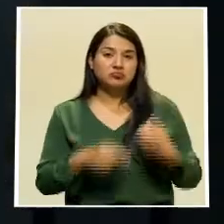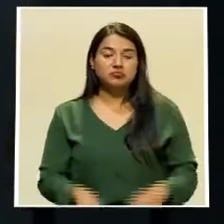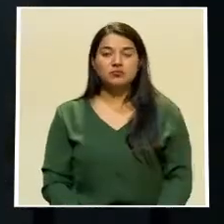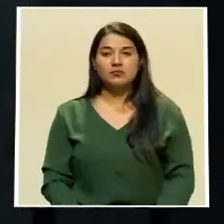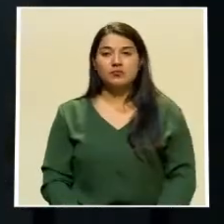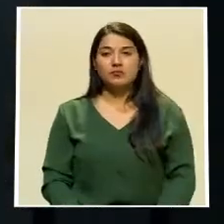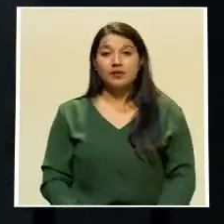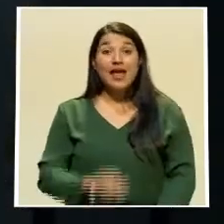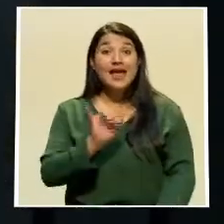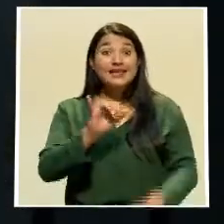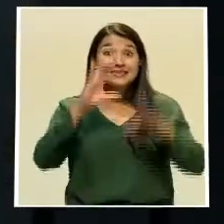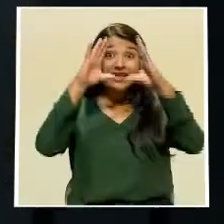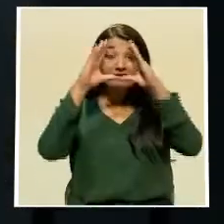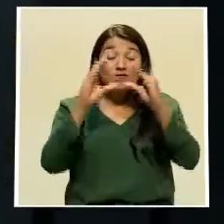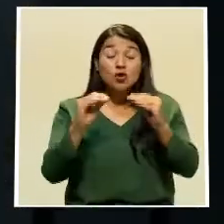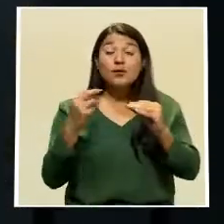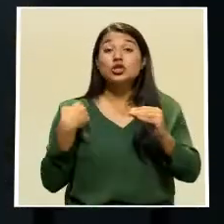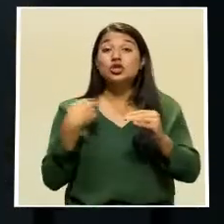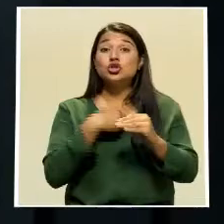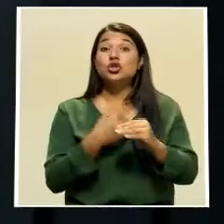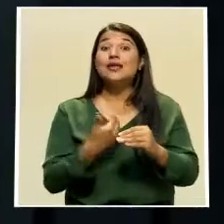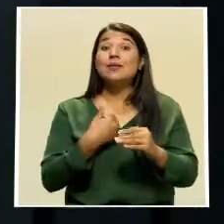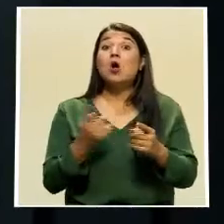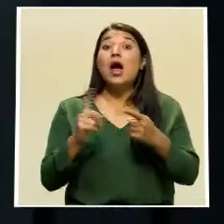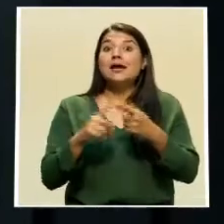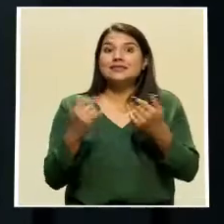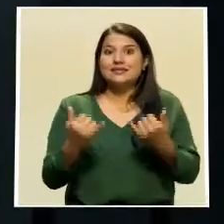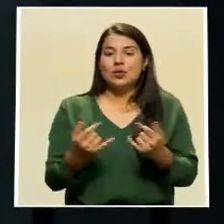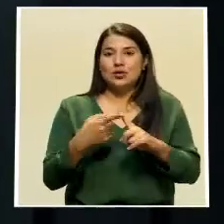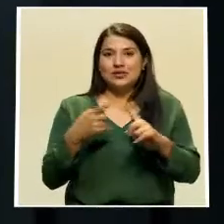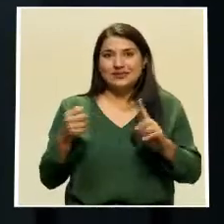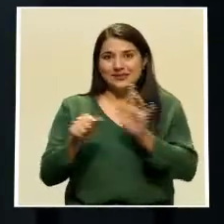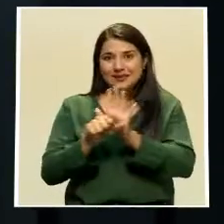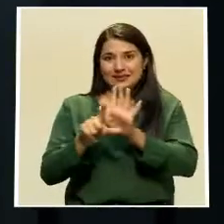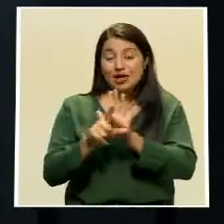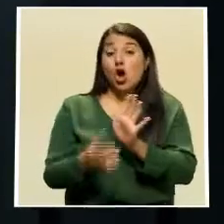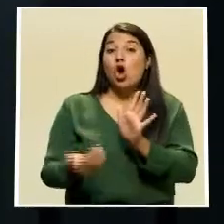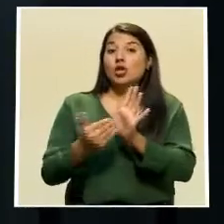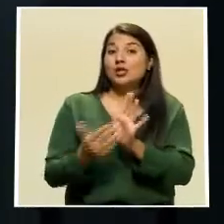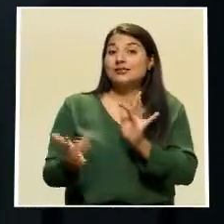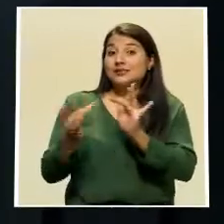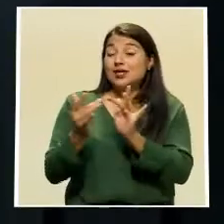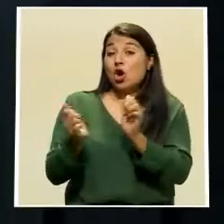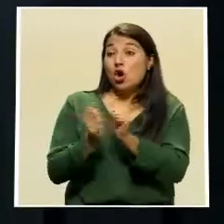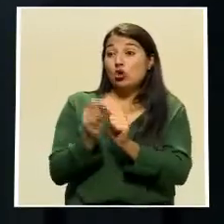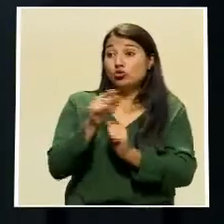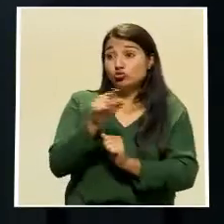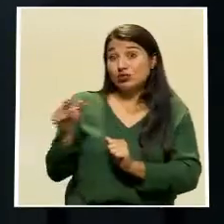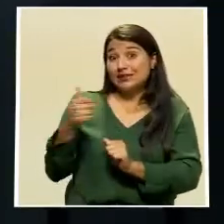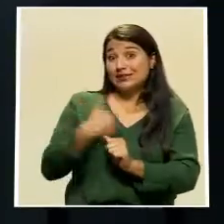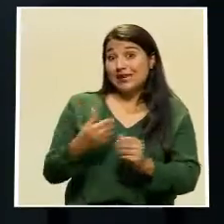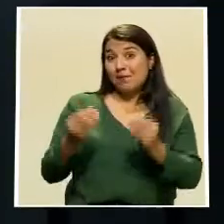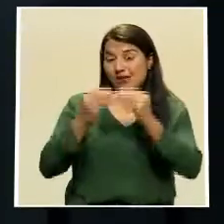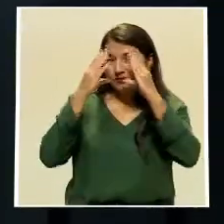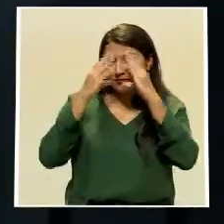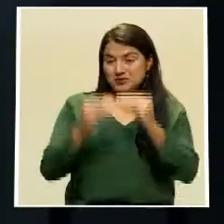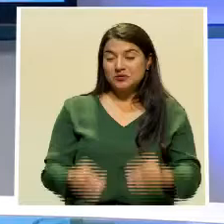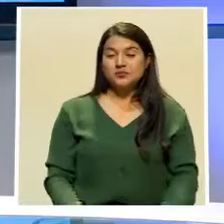Y esta es la información que tenemos de momento desde la Asamblea Legislativa. Volvemos con ustedes al estudio donde tienen más información.